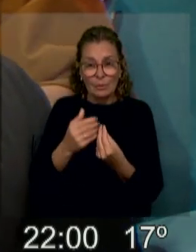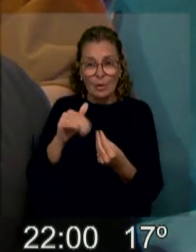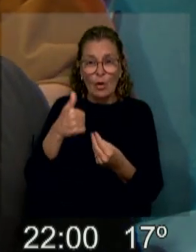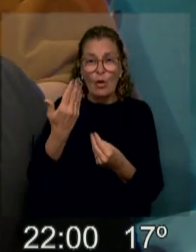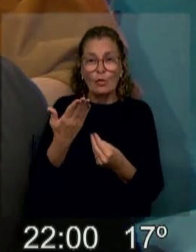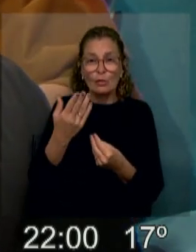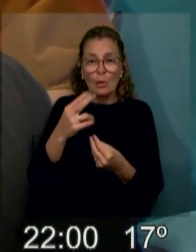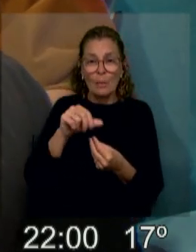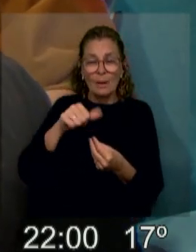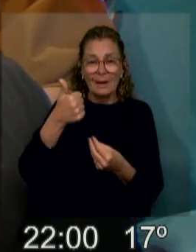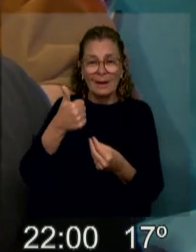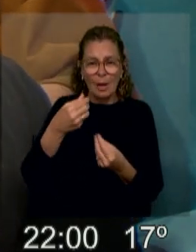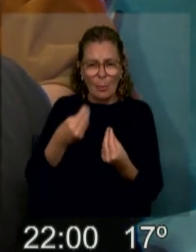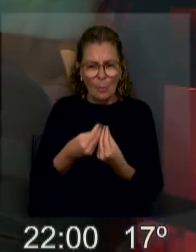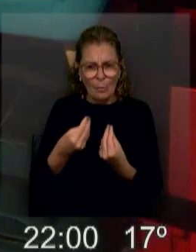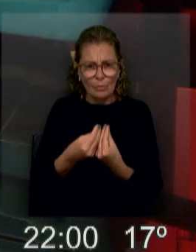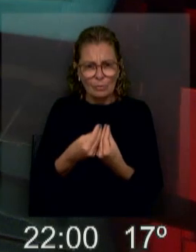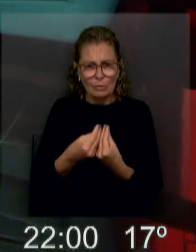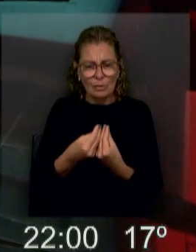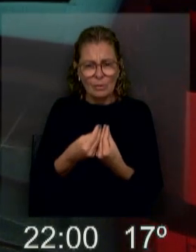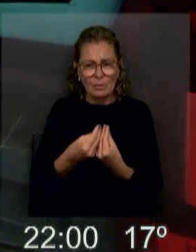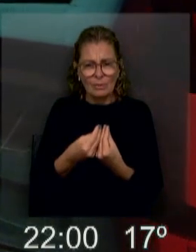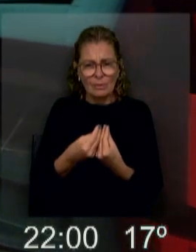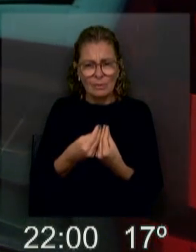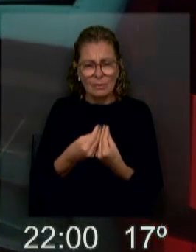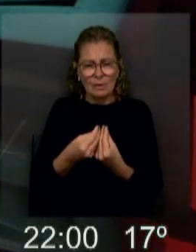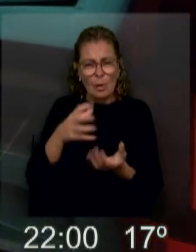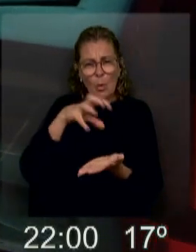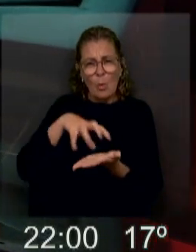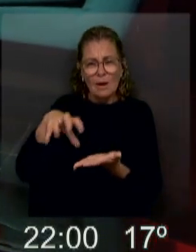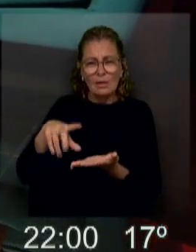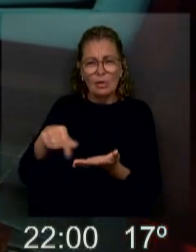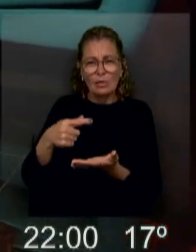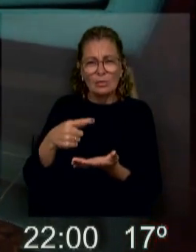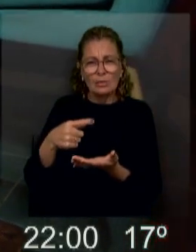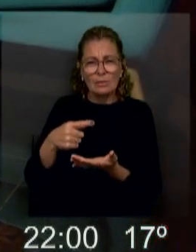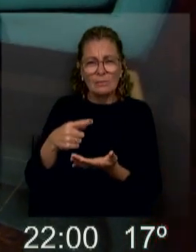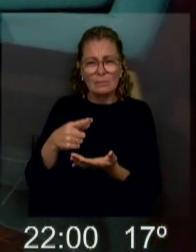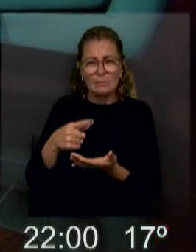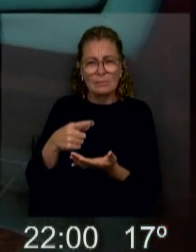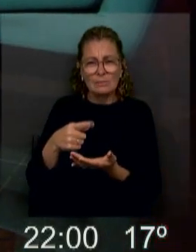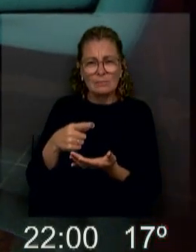un video que ha ganado pila de premios en lugares donde uno que capaz que no es tan